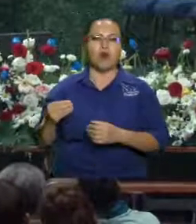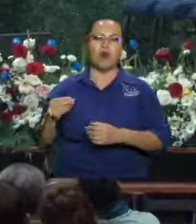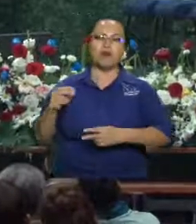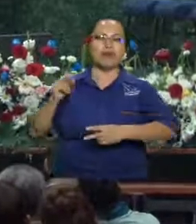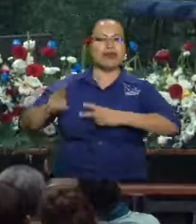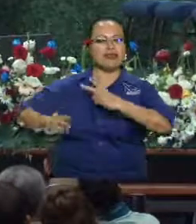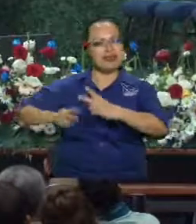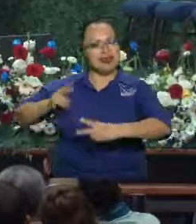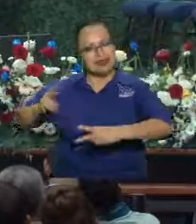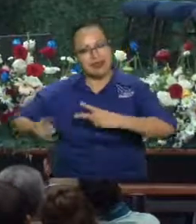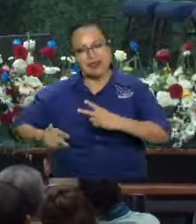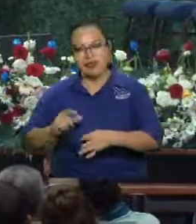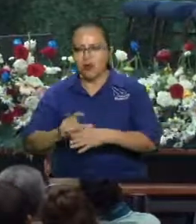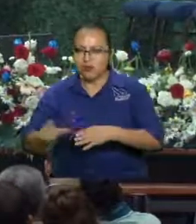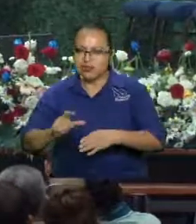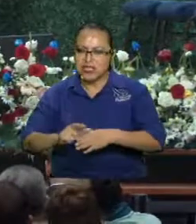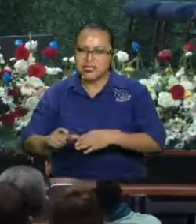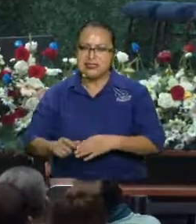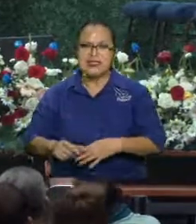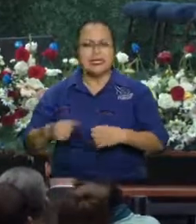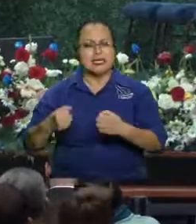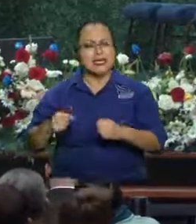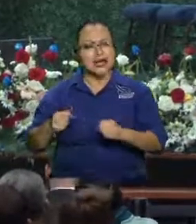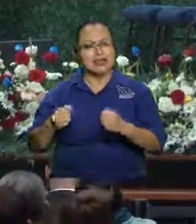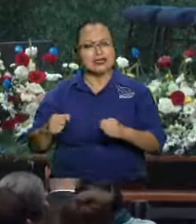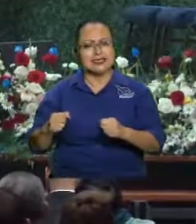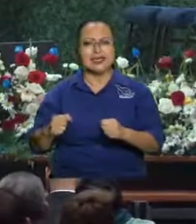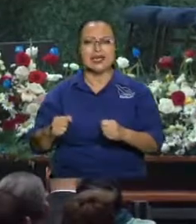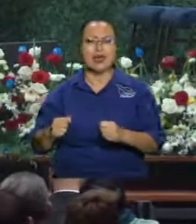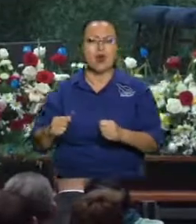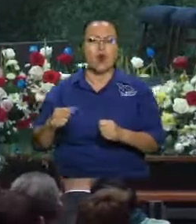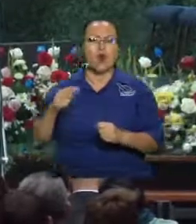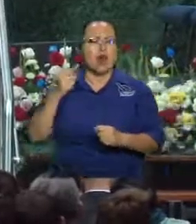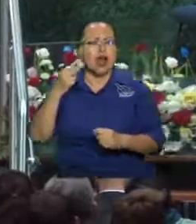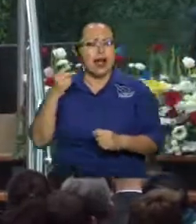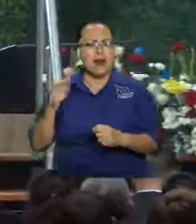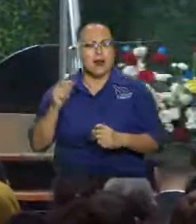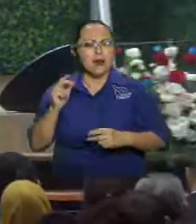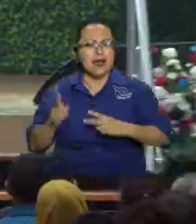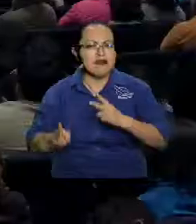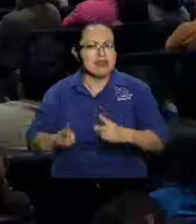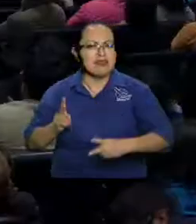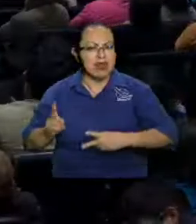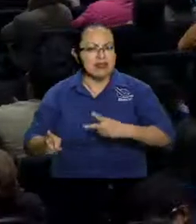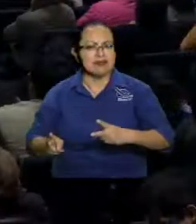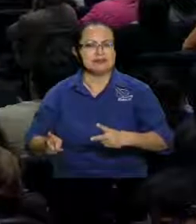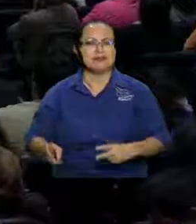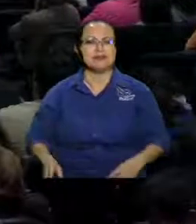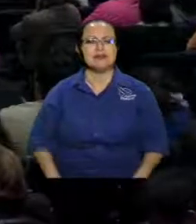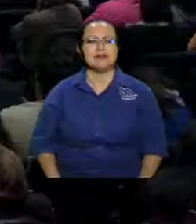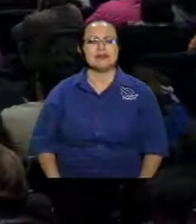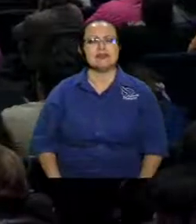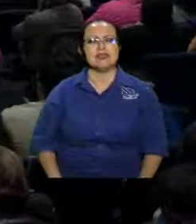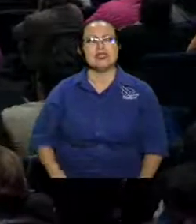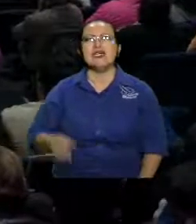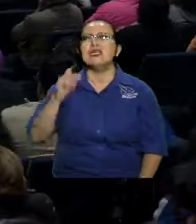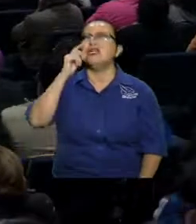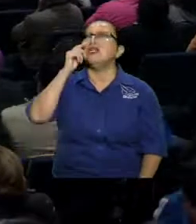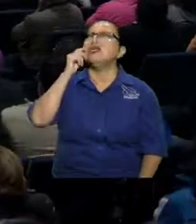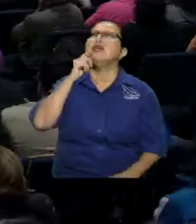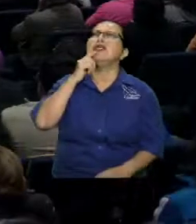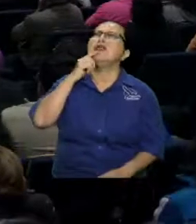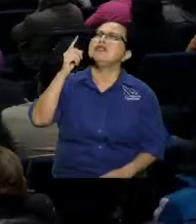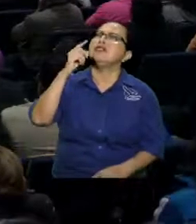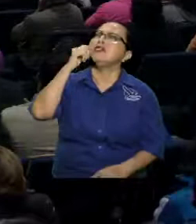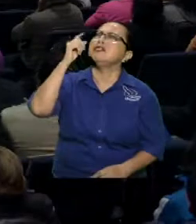Y dice, voy a poner un negocio. Y se va con el Señor y le dice: Señor, mira,